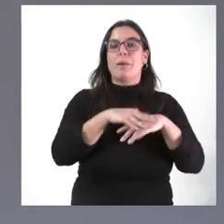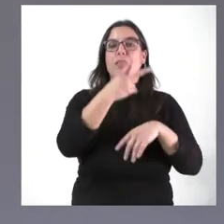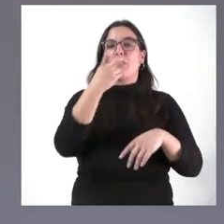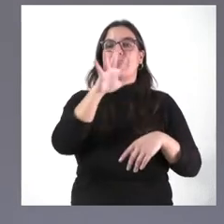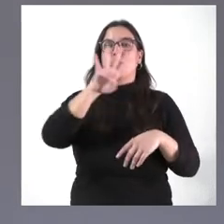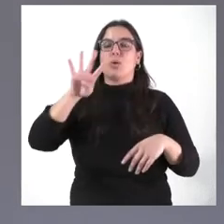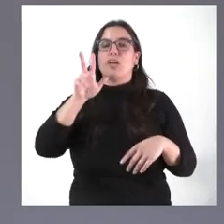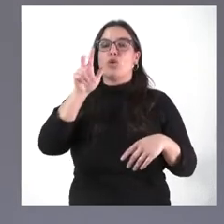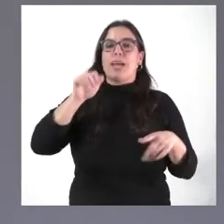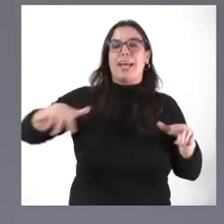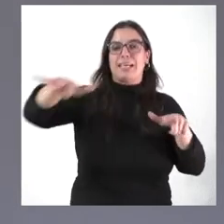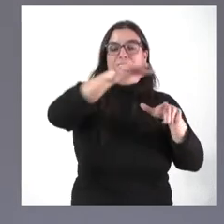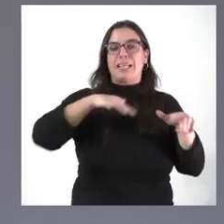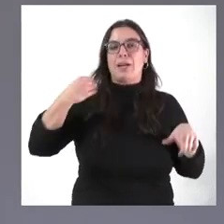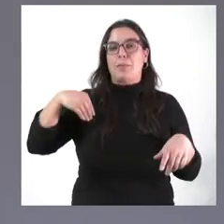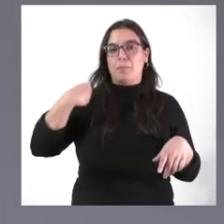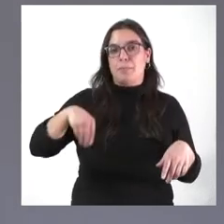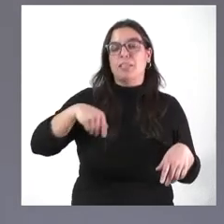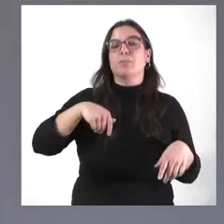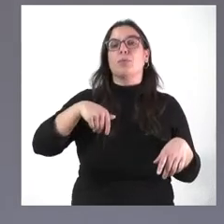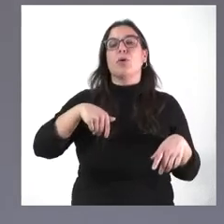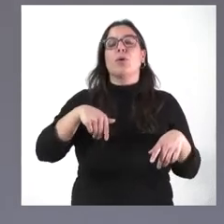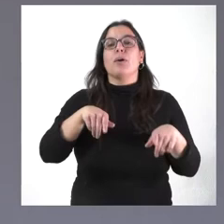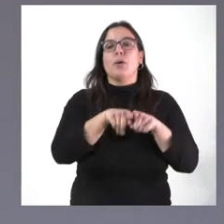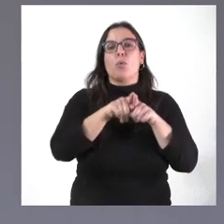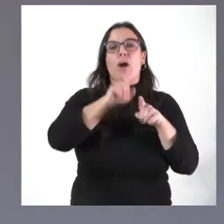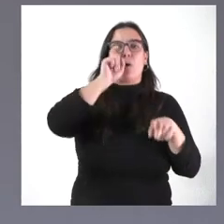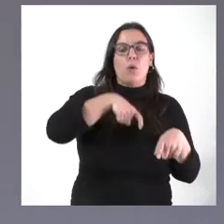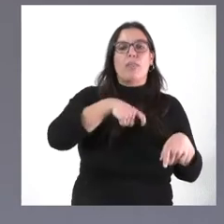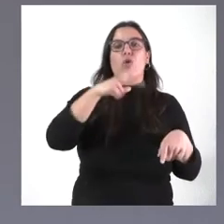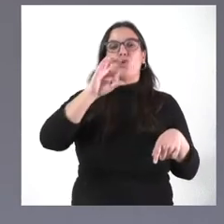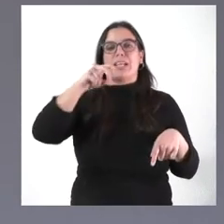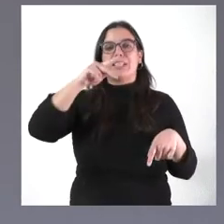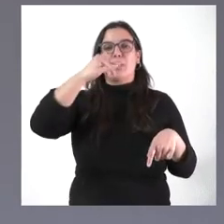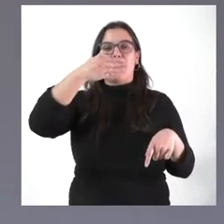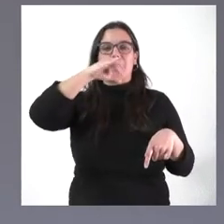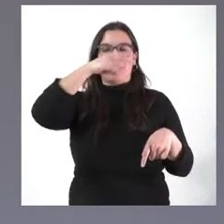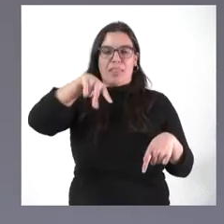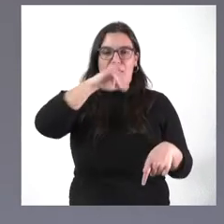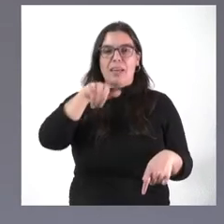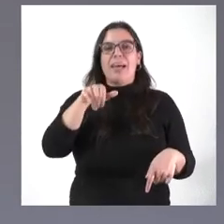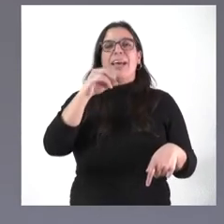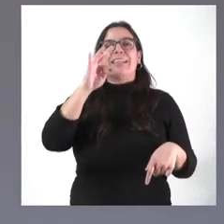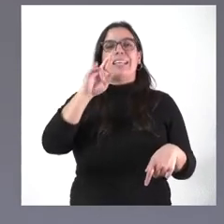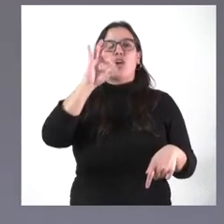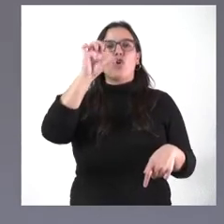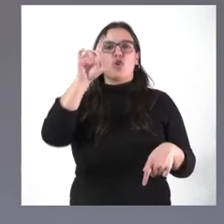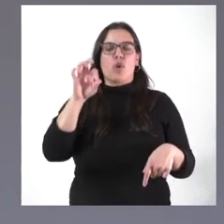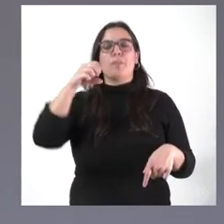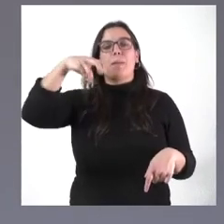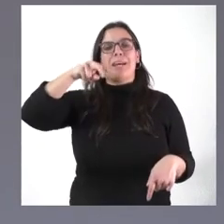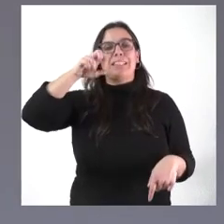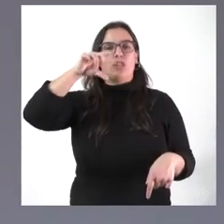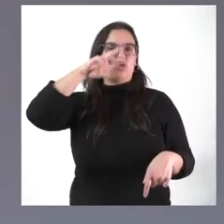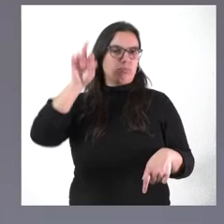hectáreas en los términos municipales de velilla del río Carrión de guardo santibáñez de la peña criollo fontecha y mantinos y